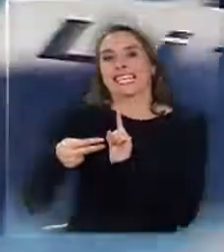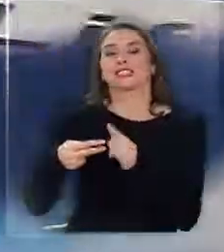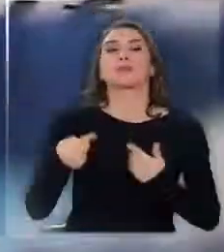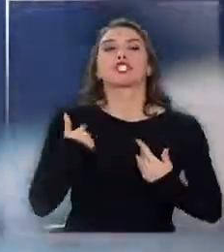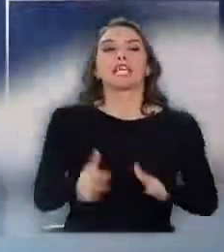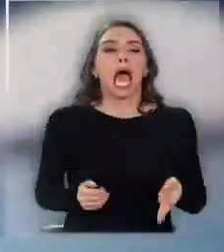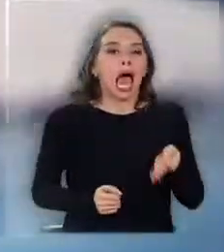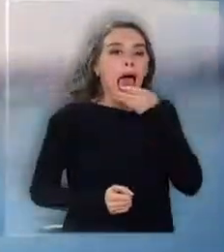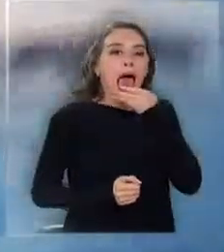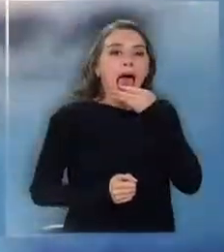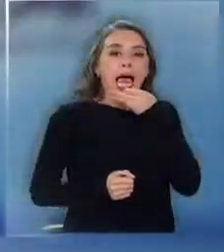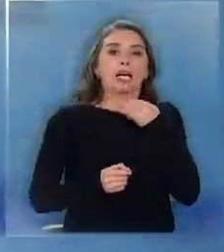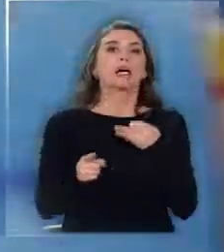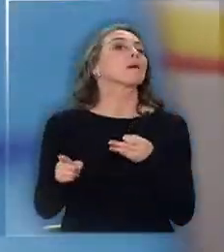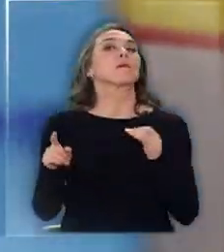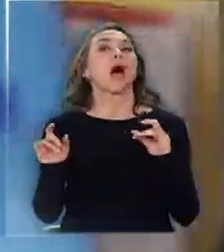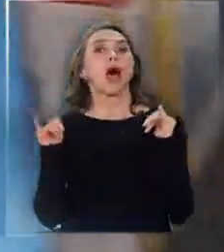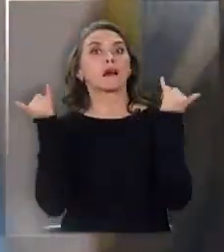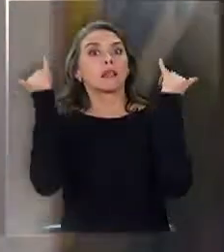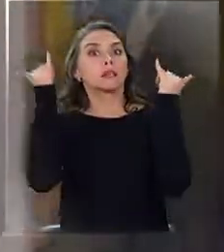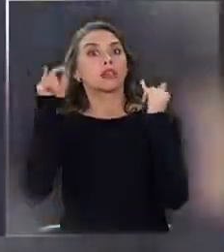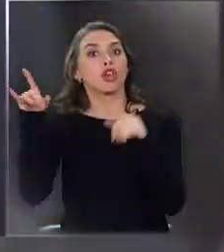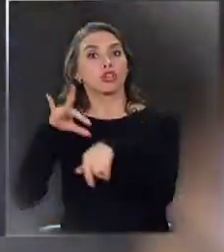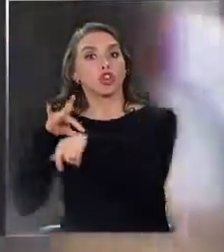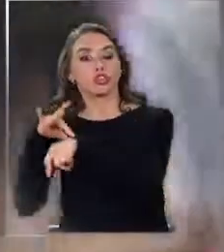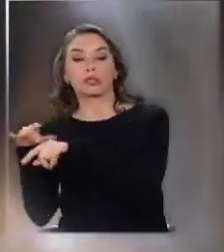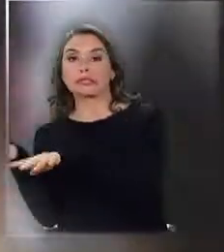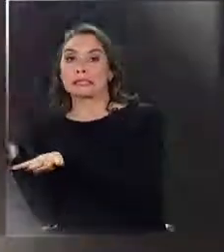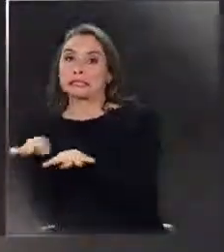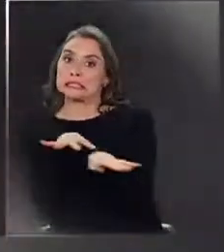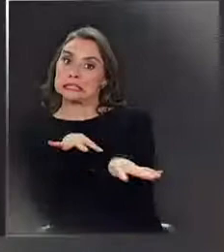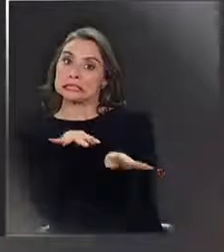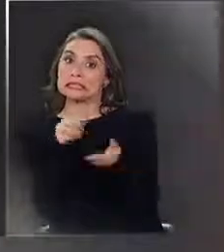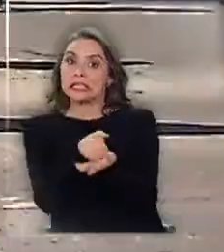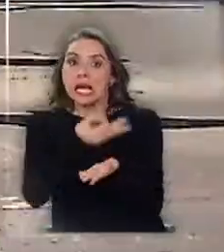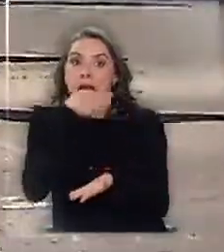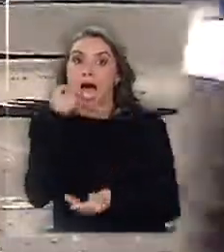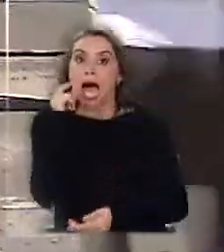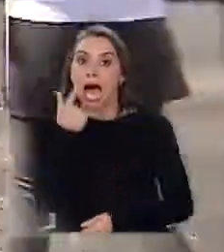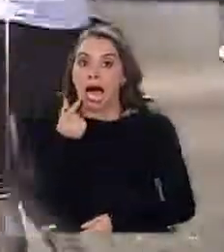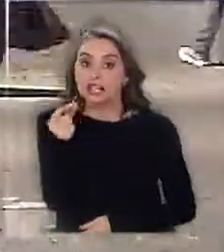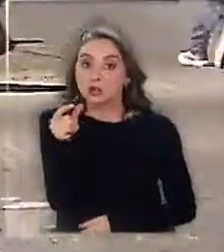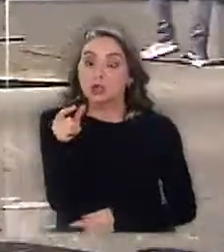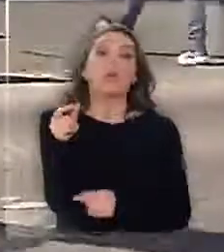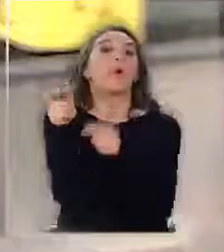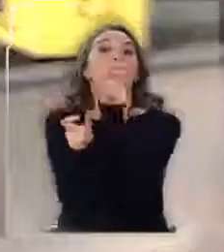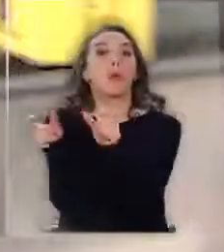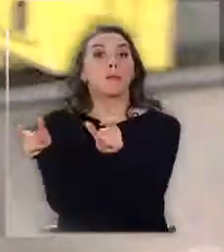predisposición. Uso recreacional que está bajo la mira de los doctores. Medicamento que es un alivio para las parejas con